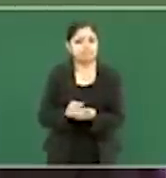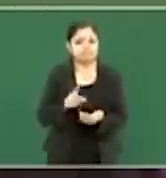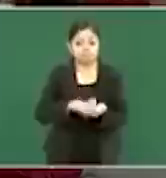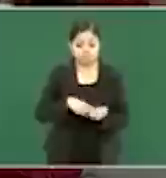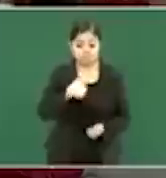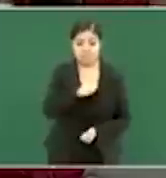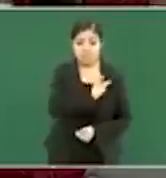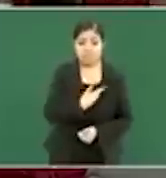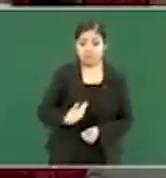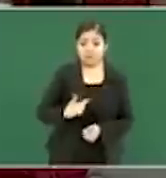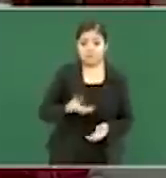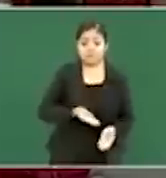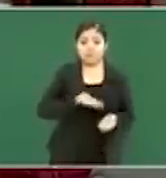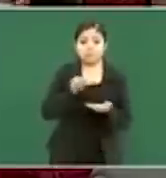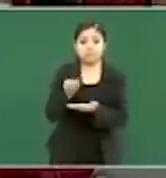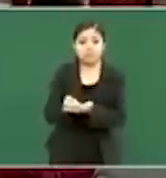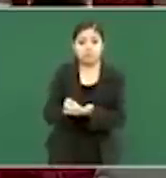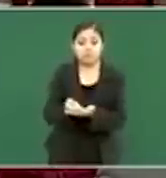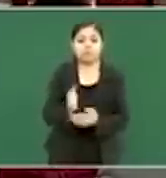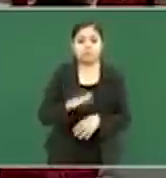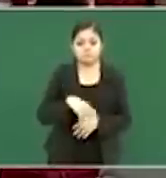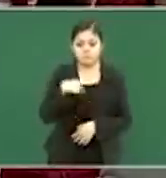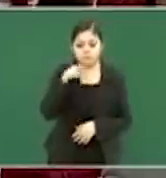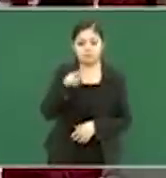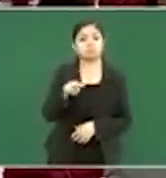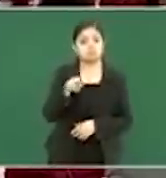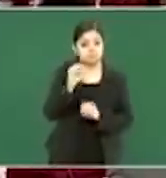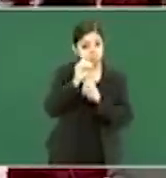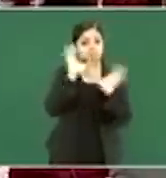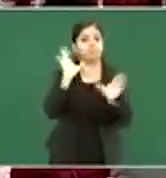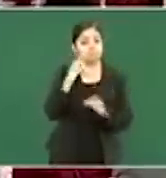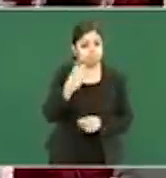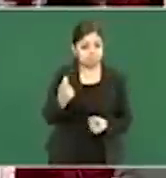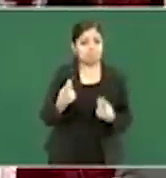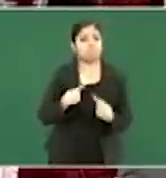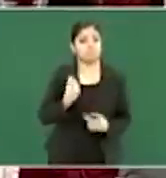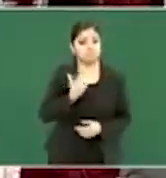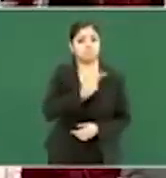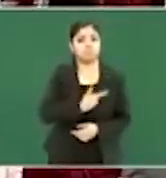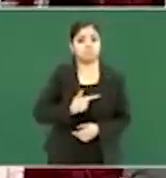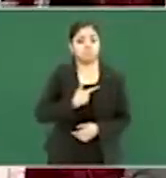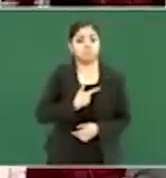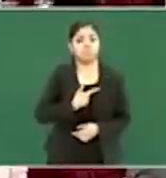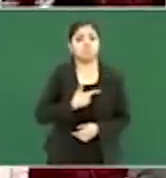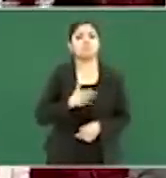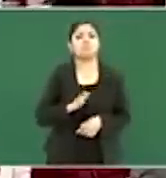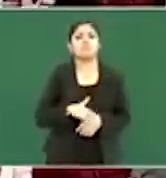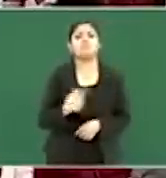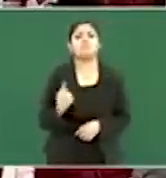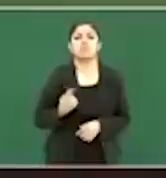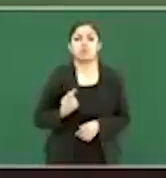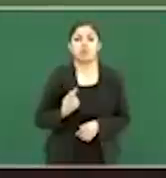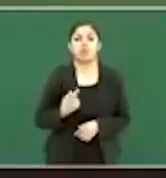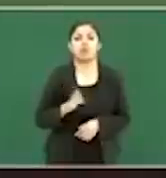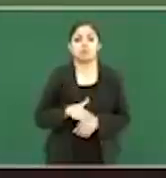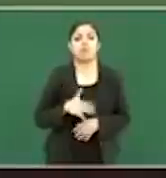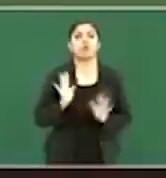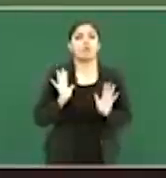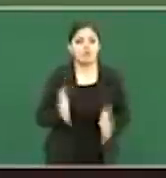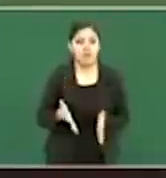presidente. Por eso me dio mucho gusto, porque quiere decir que hay